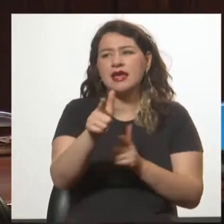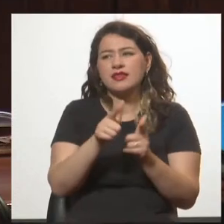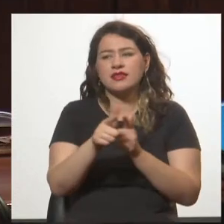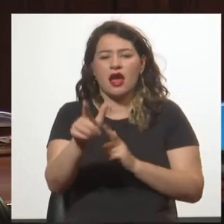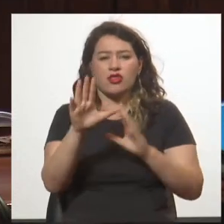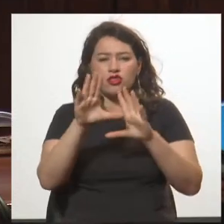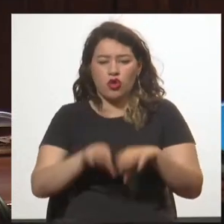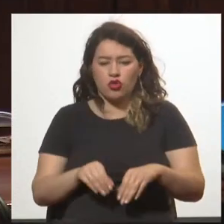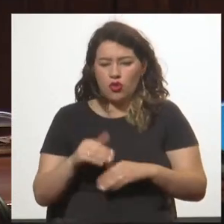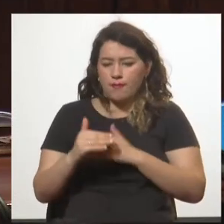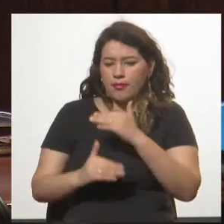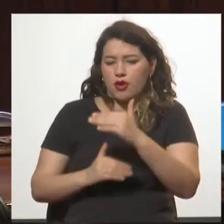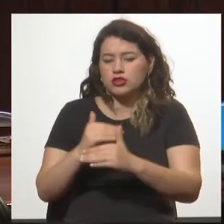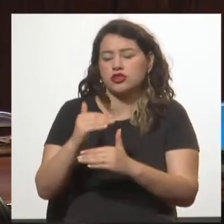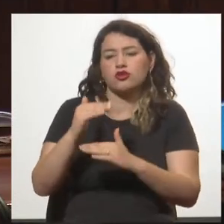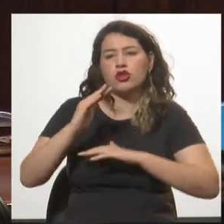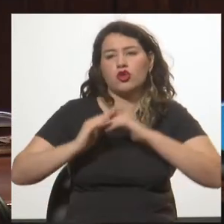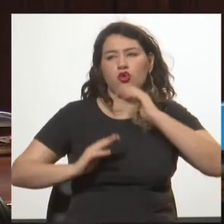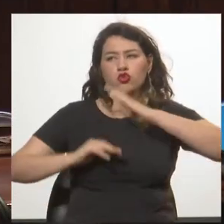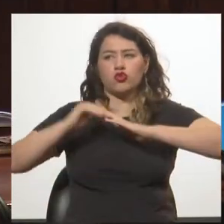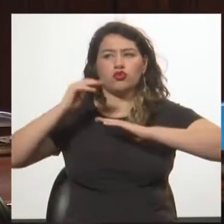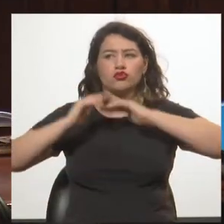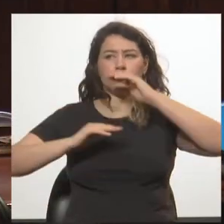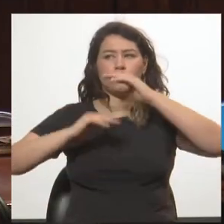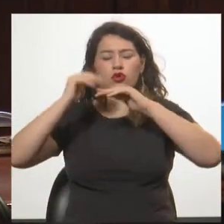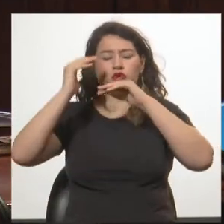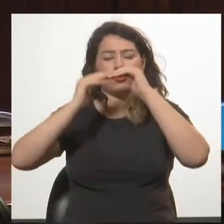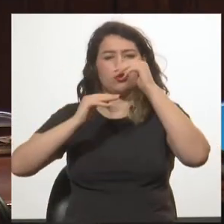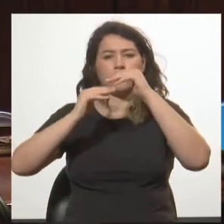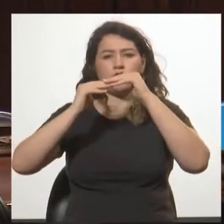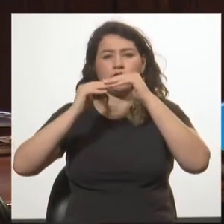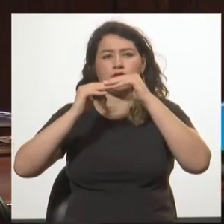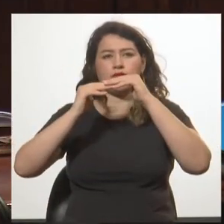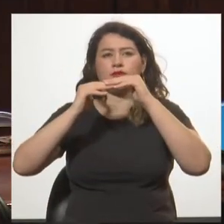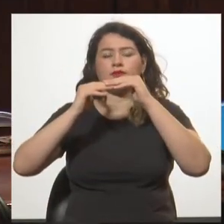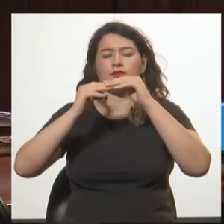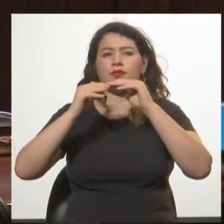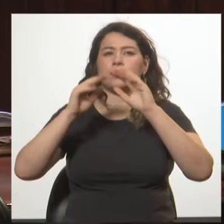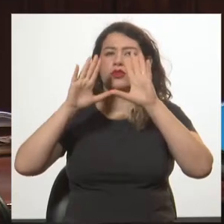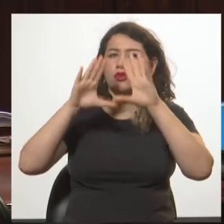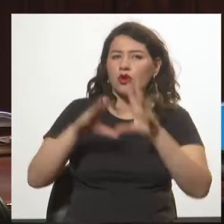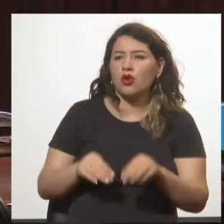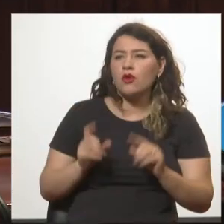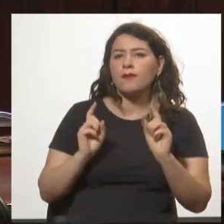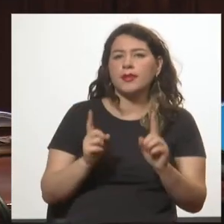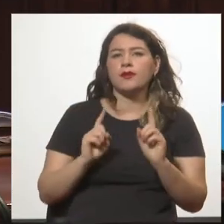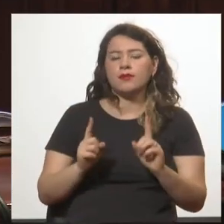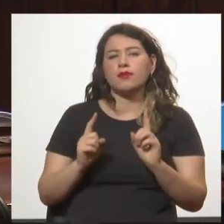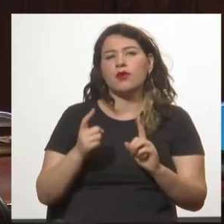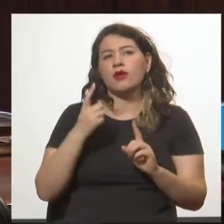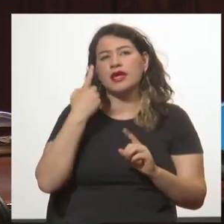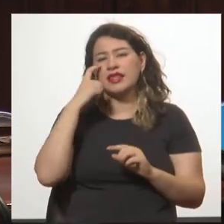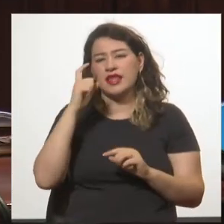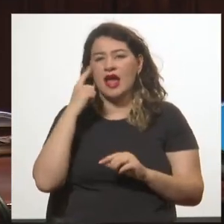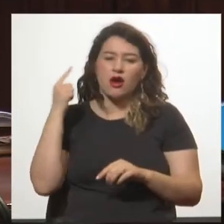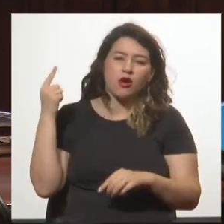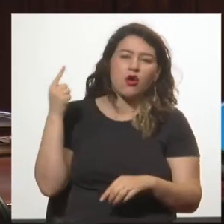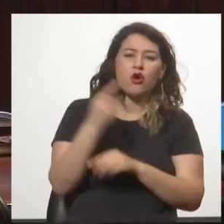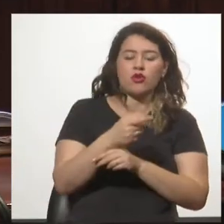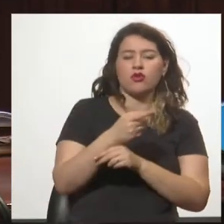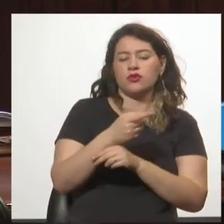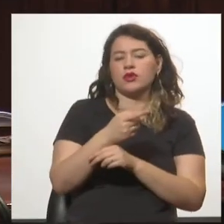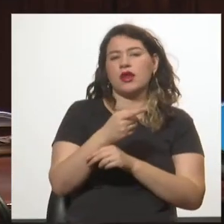todo el proceso de construcción convirtiendo contraviniendo todos los principios de contratación pública